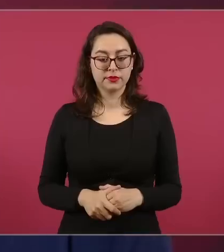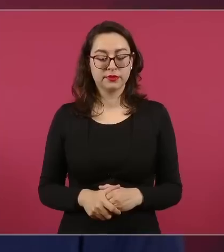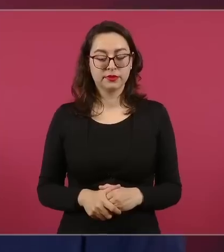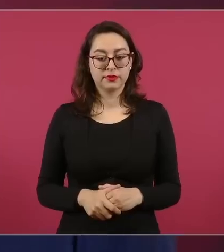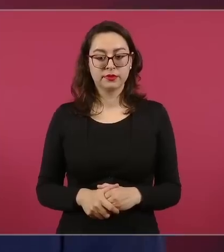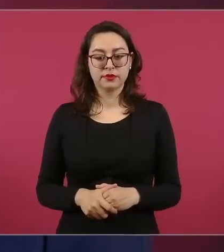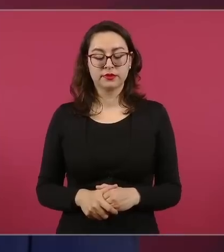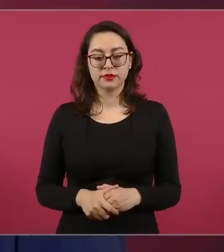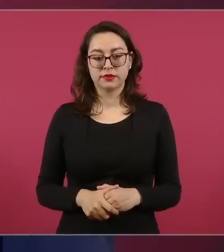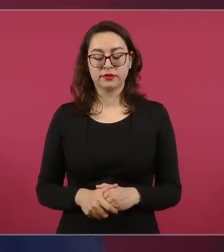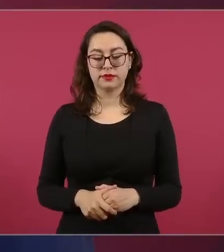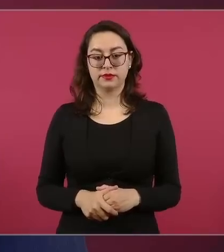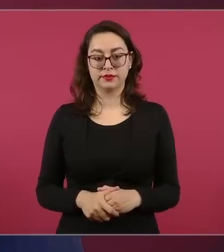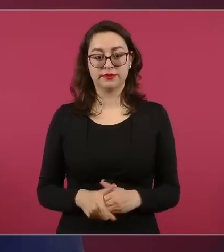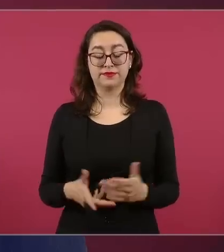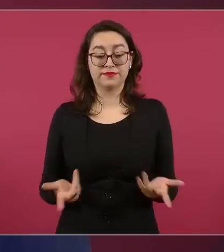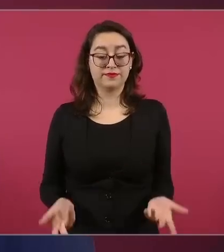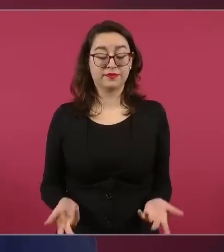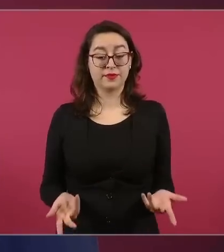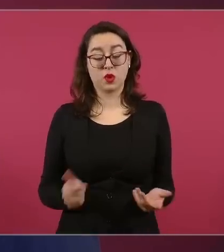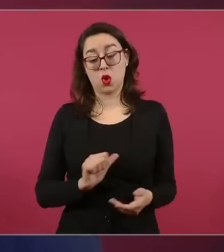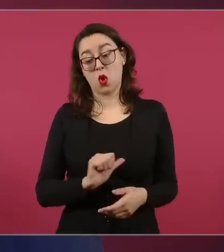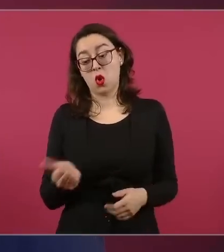muchos asuntos pendientes